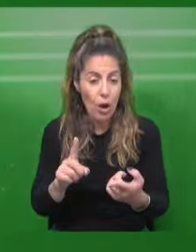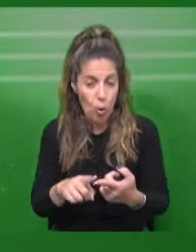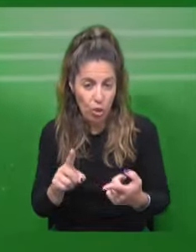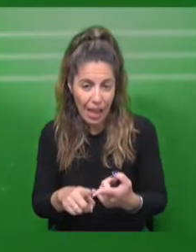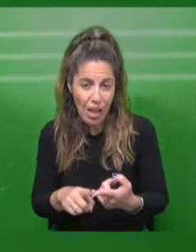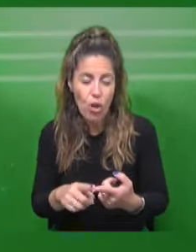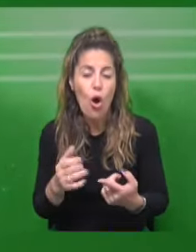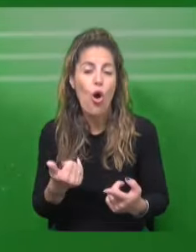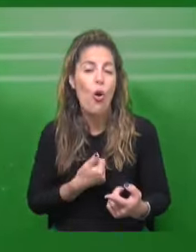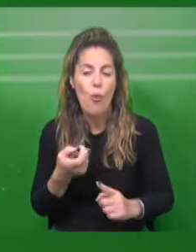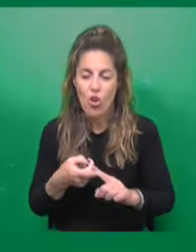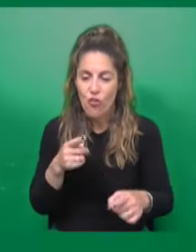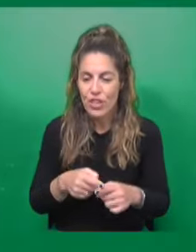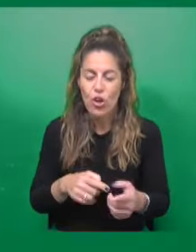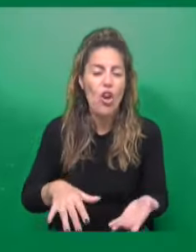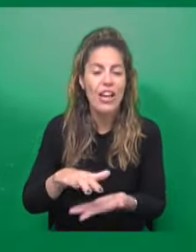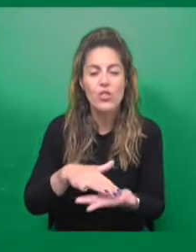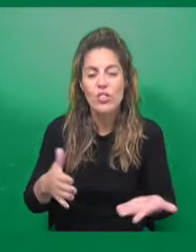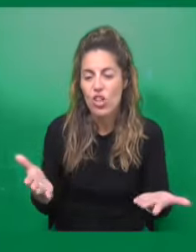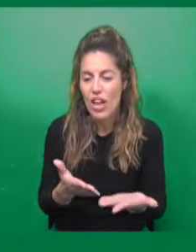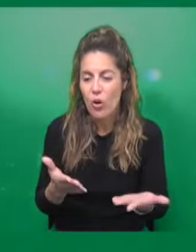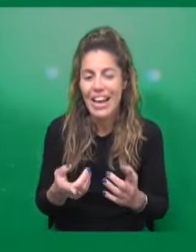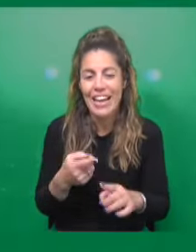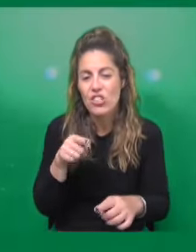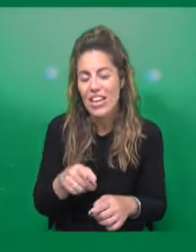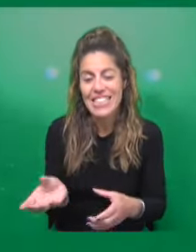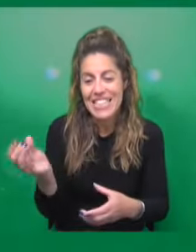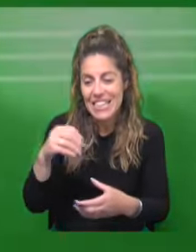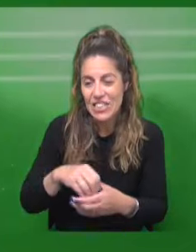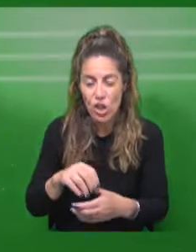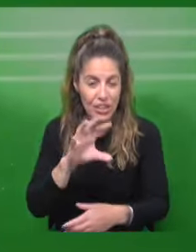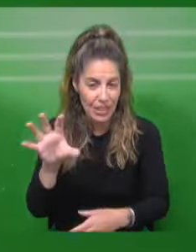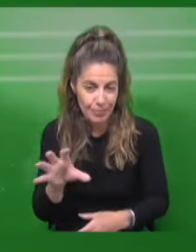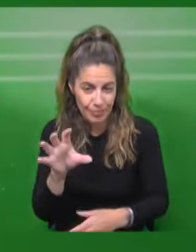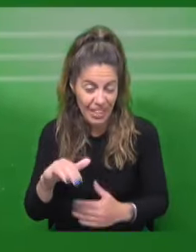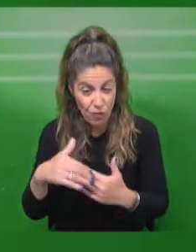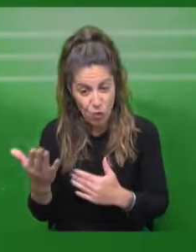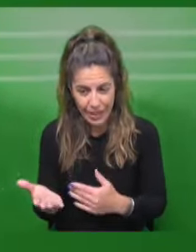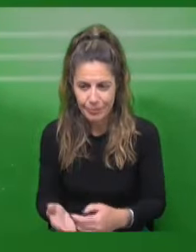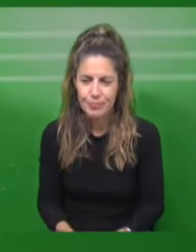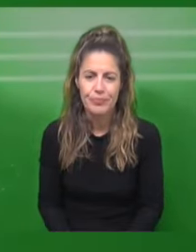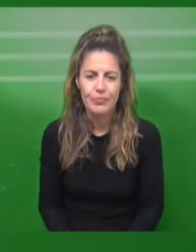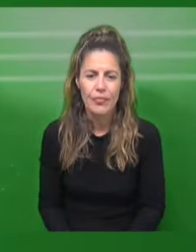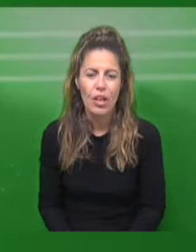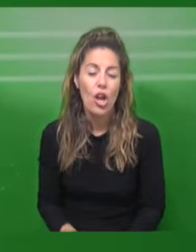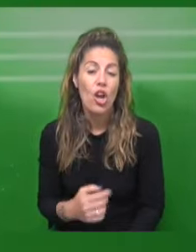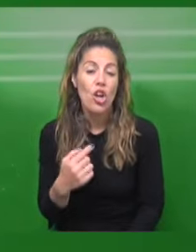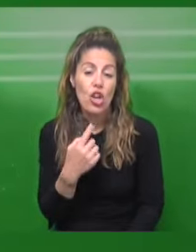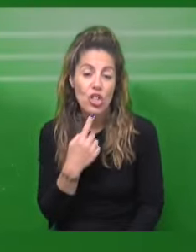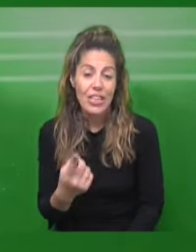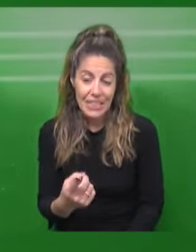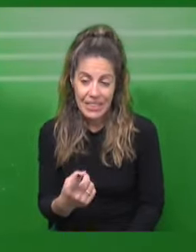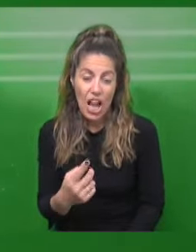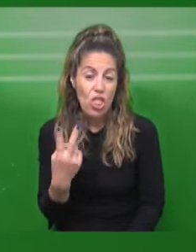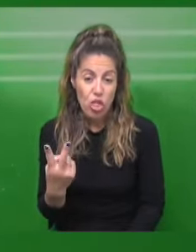vínculos En qué estado de situación está elam en lo que refiere a esa inserción también en la afuera bien yo destacaría esencialmente